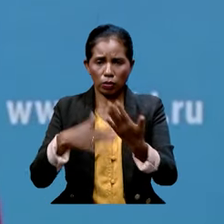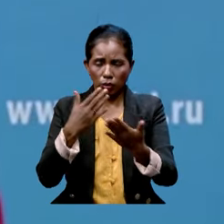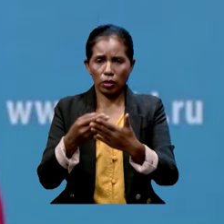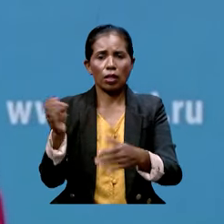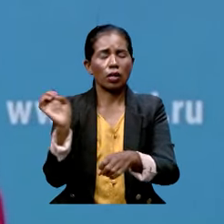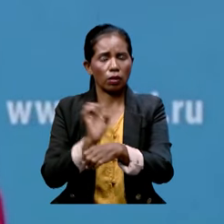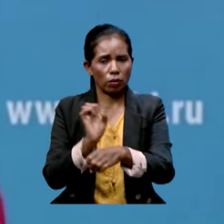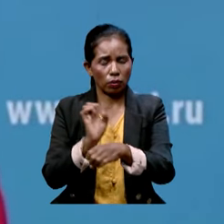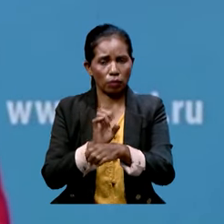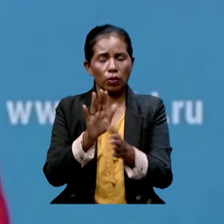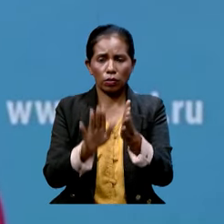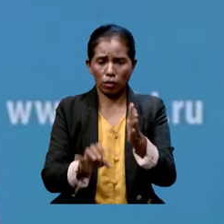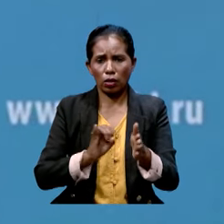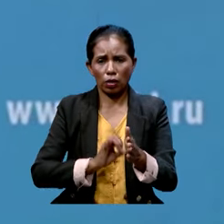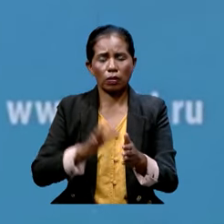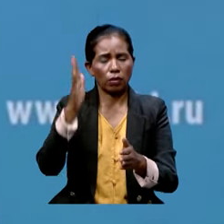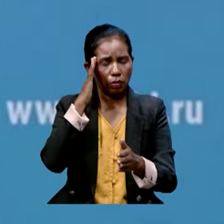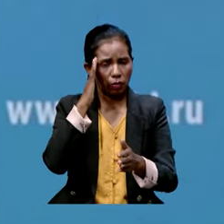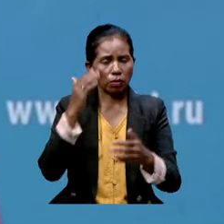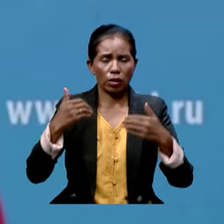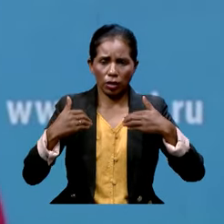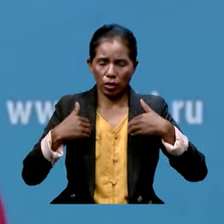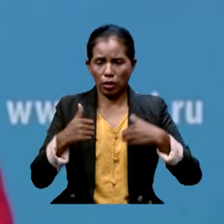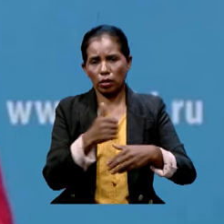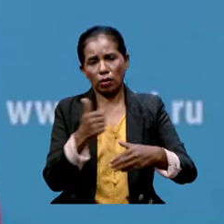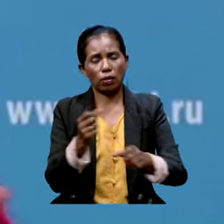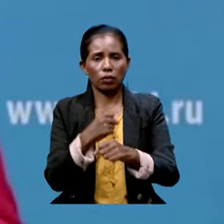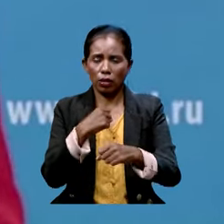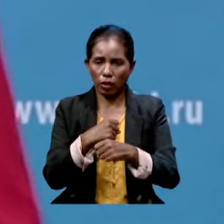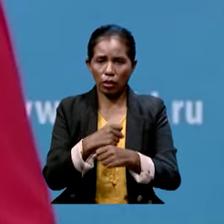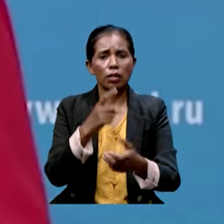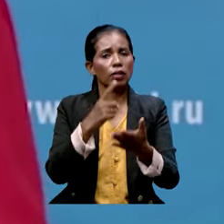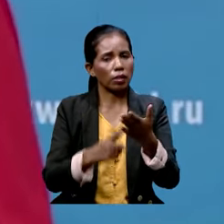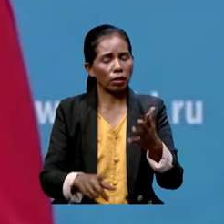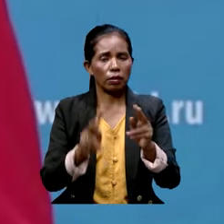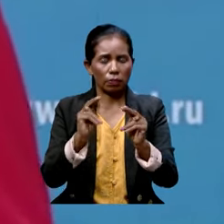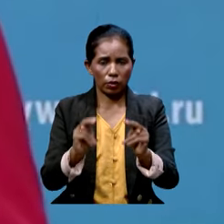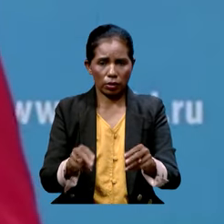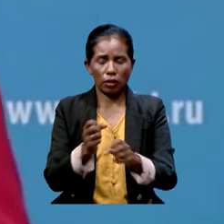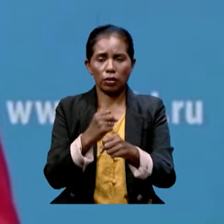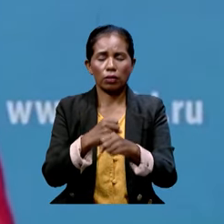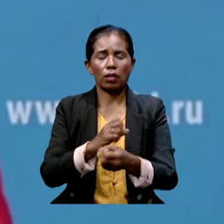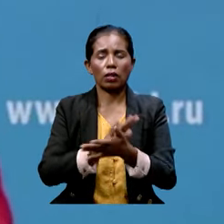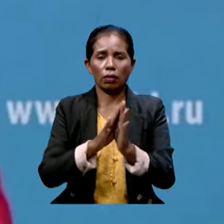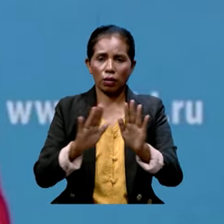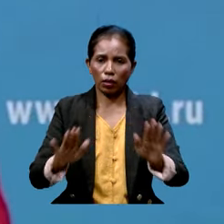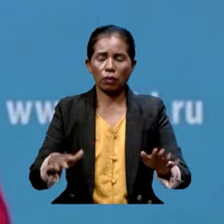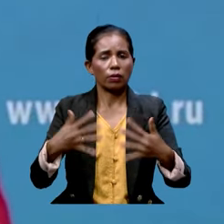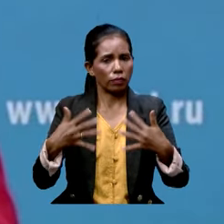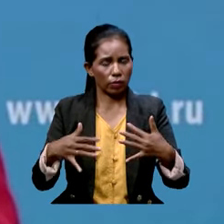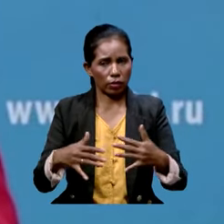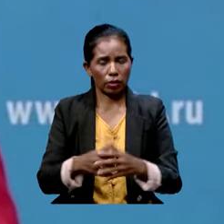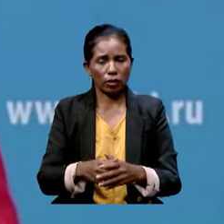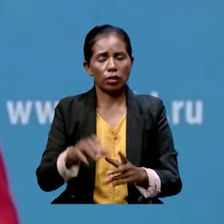económico terrível. Hawa noin y dene mos y buat ruma tu halo. Saida mak precisa a tu hakal ma conflito.